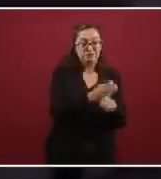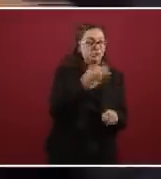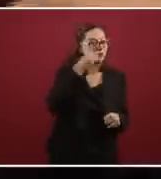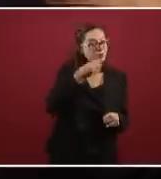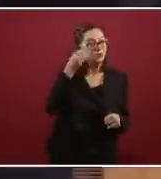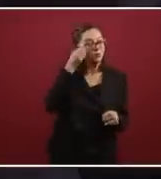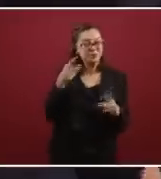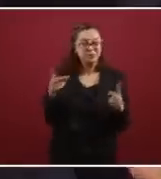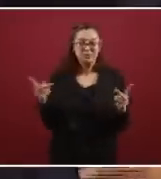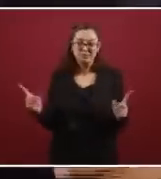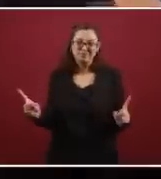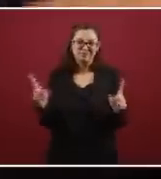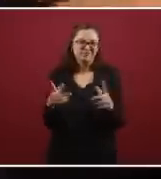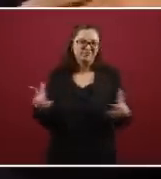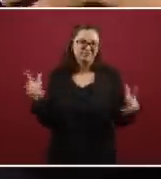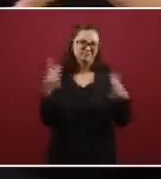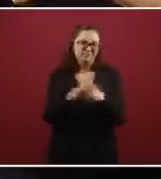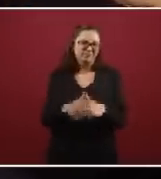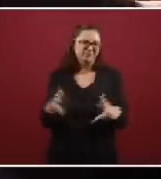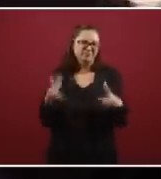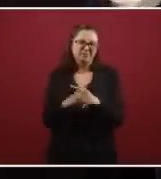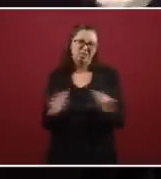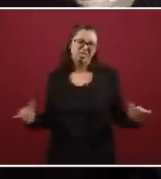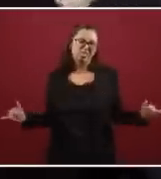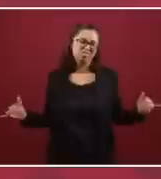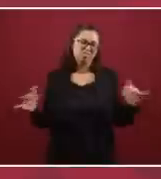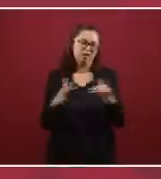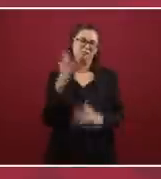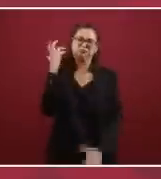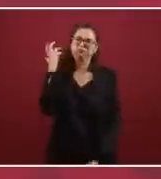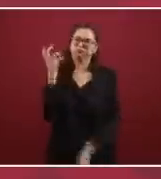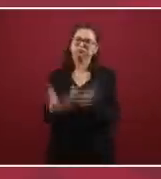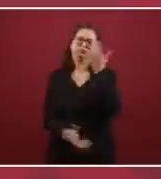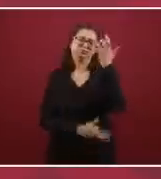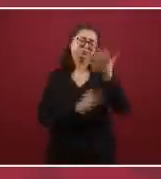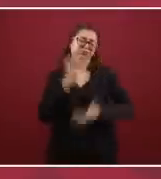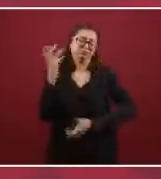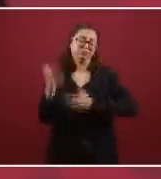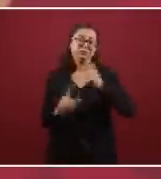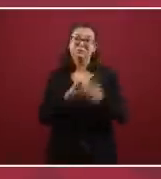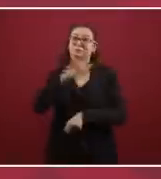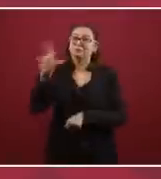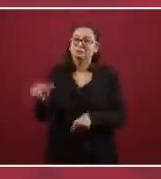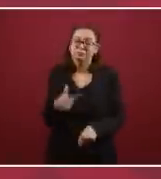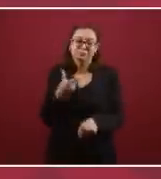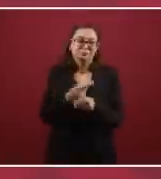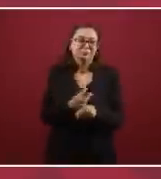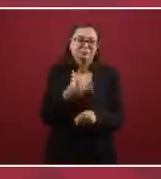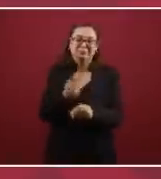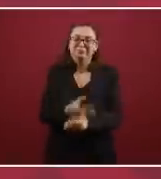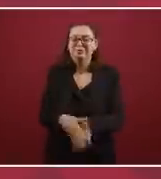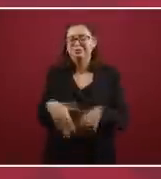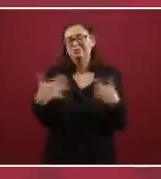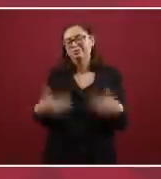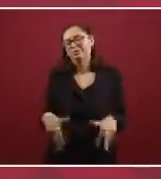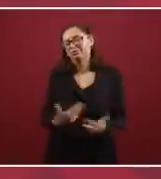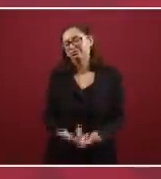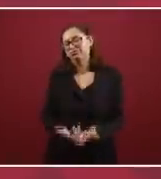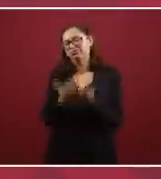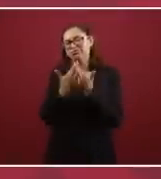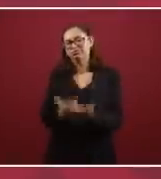y se reconstruyó, y toda la historia de México aquí.